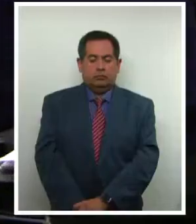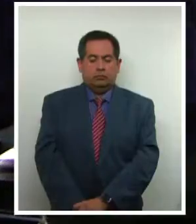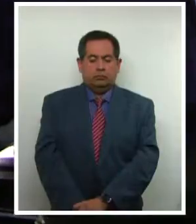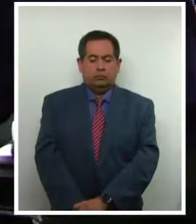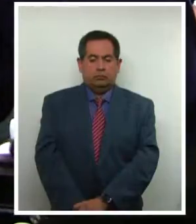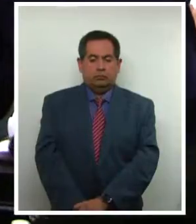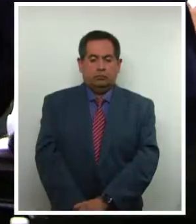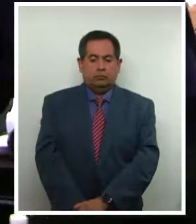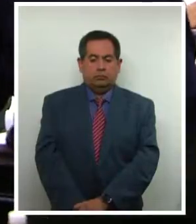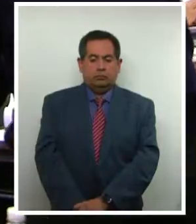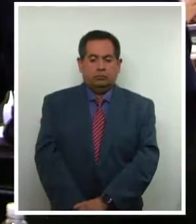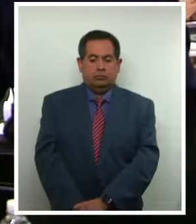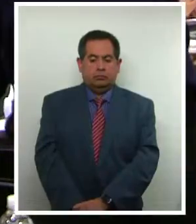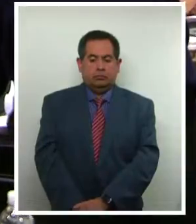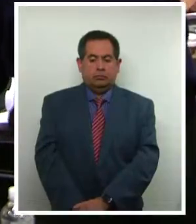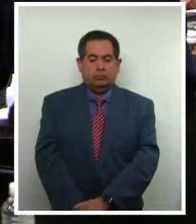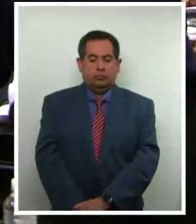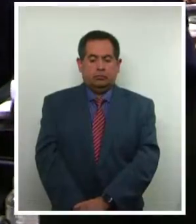Creo que uno y a votación.